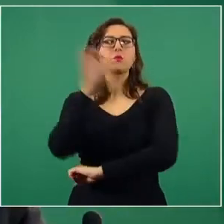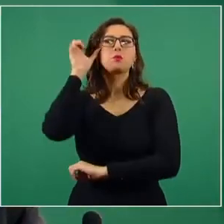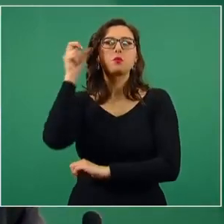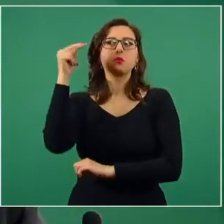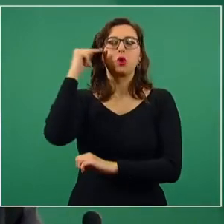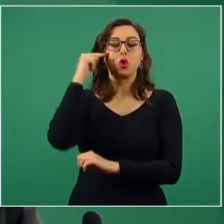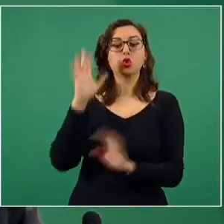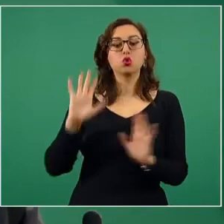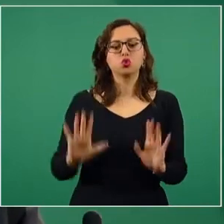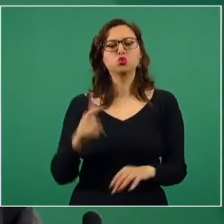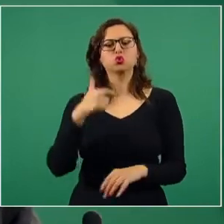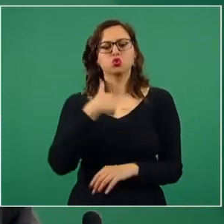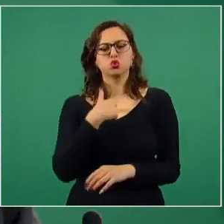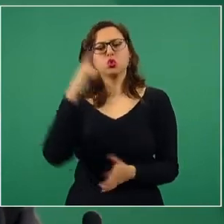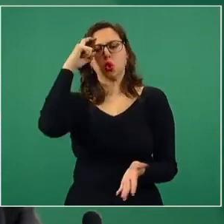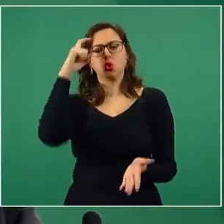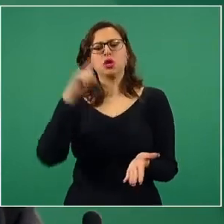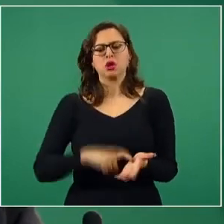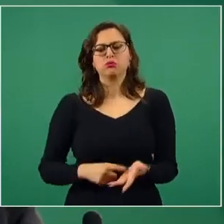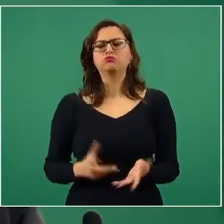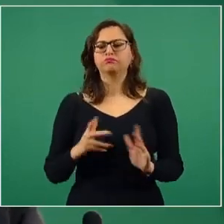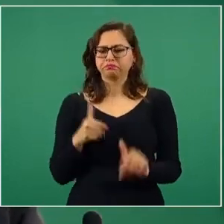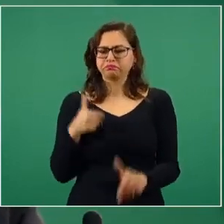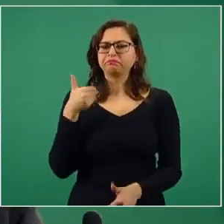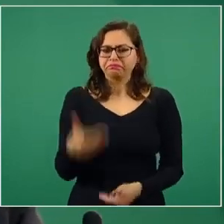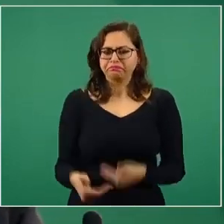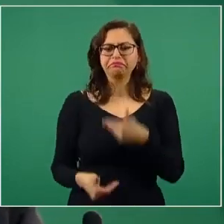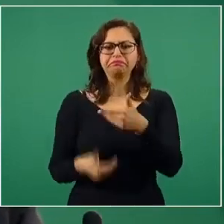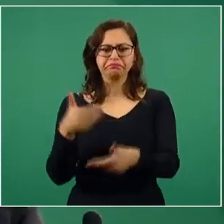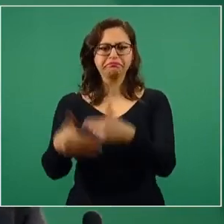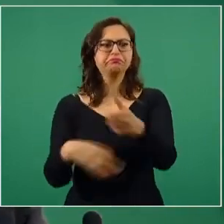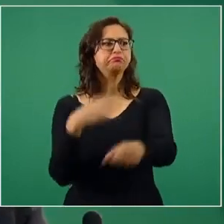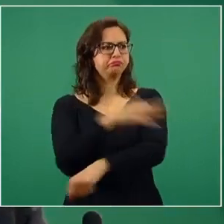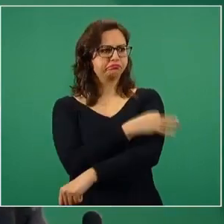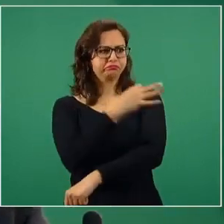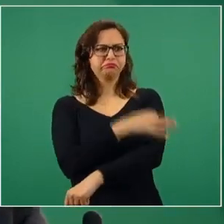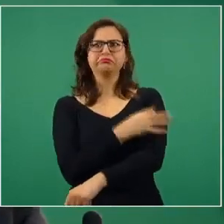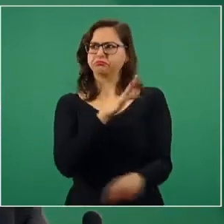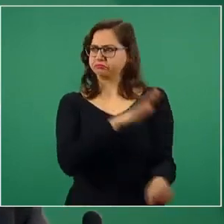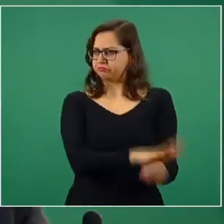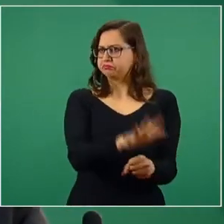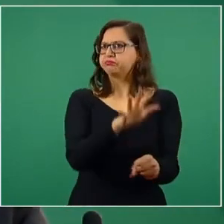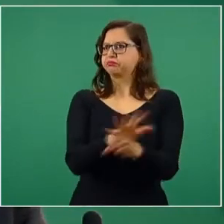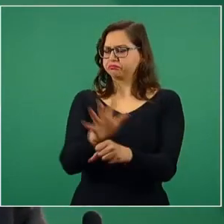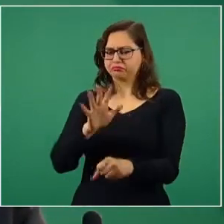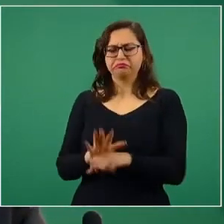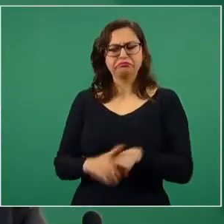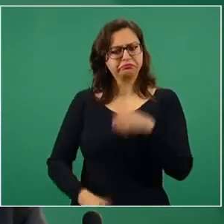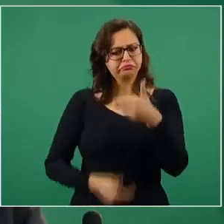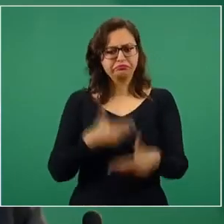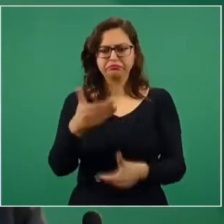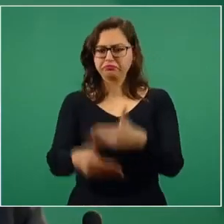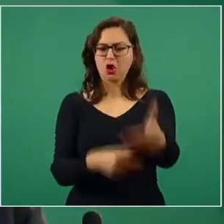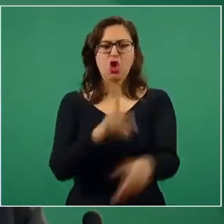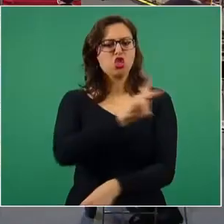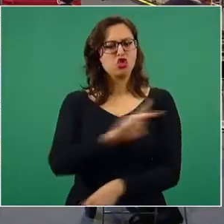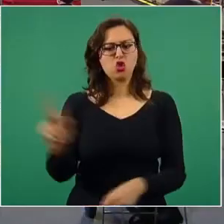yo que no nos van a faltar dosis y que vamos a vacunar a